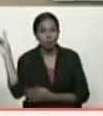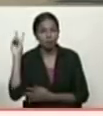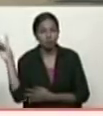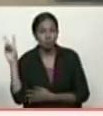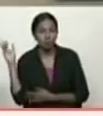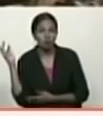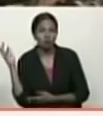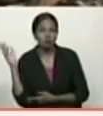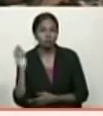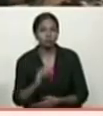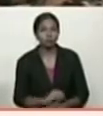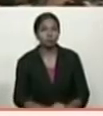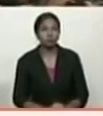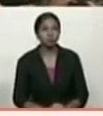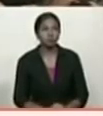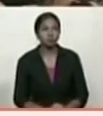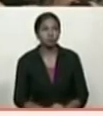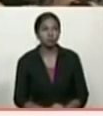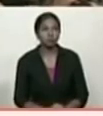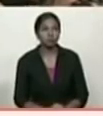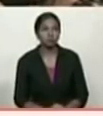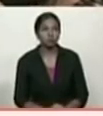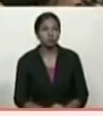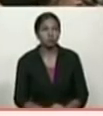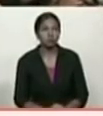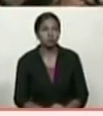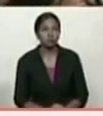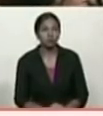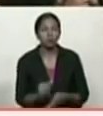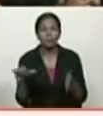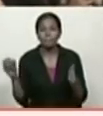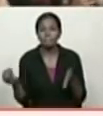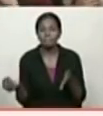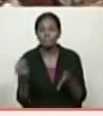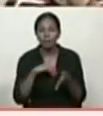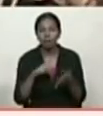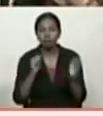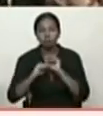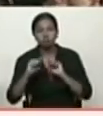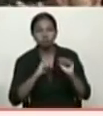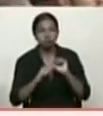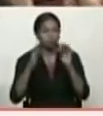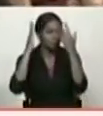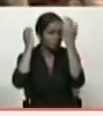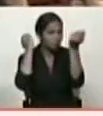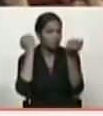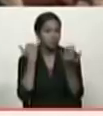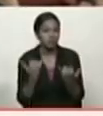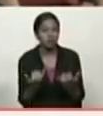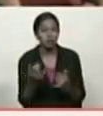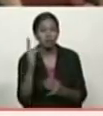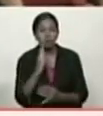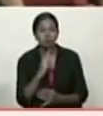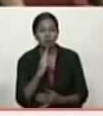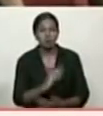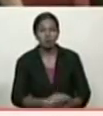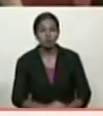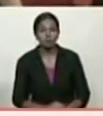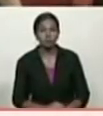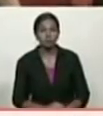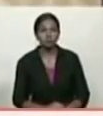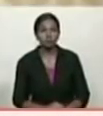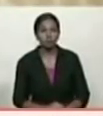sobre el más reciente despliegue de la diplomacia bolivariana por